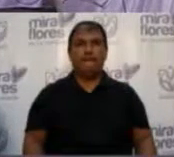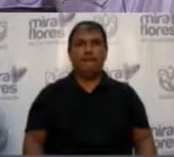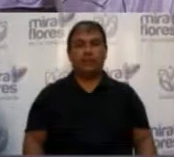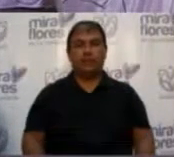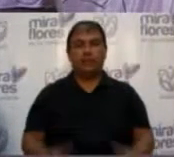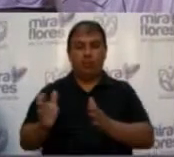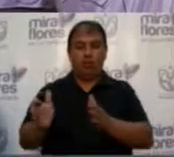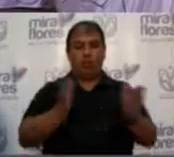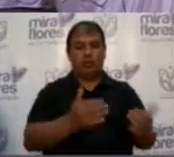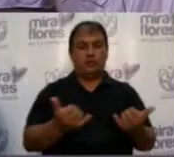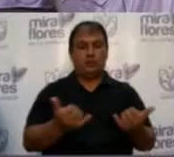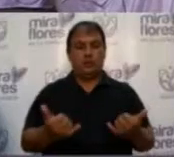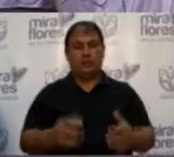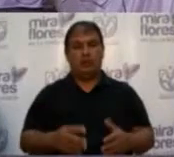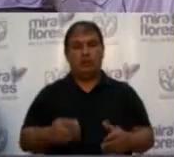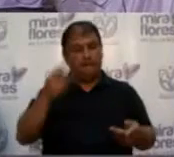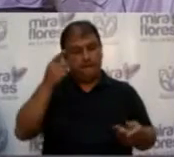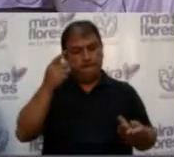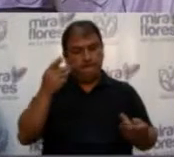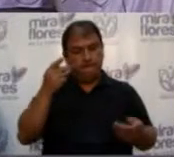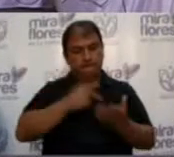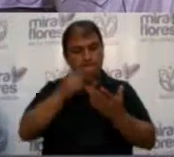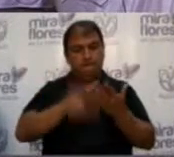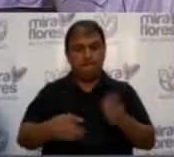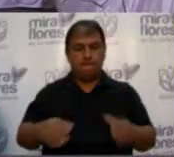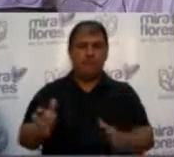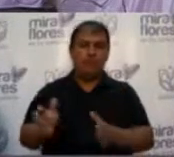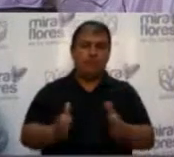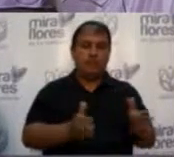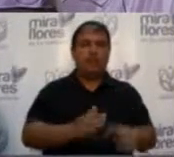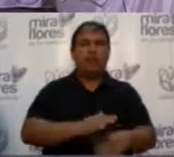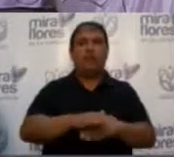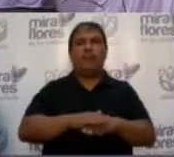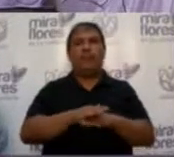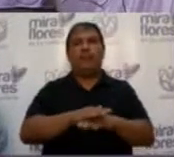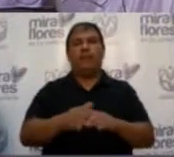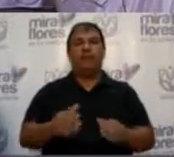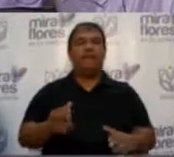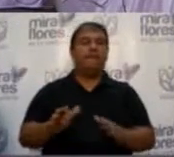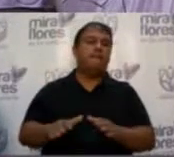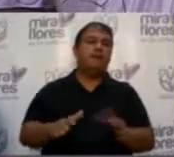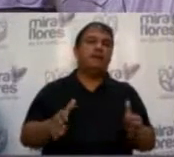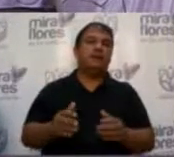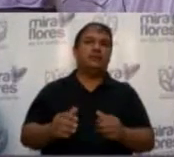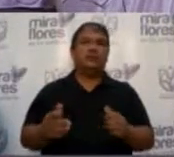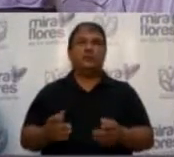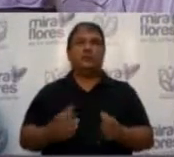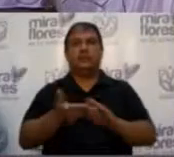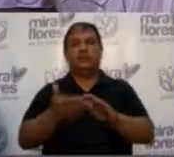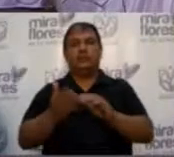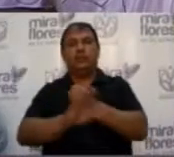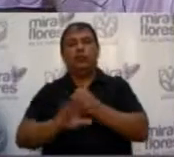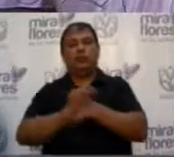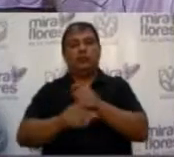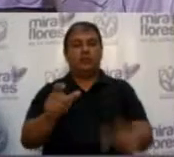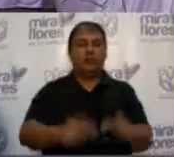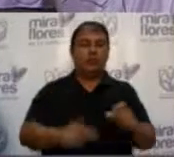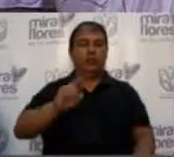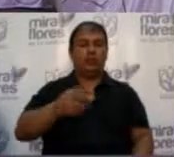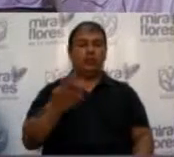Orden del día. Proyecto de ordenanza que ratifica el Plan Estratégico Distrital de Seguridad Ciudadana